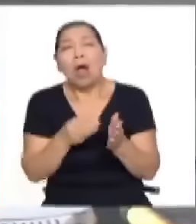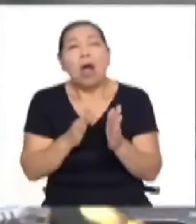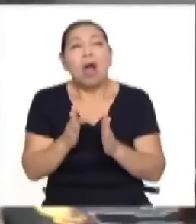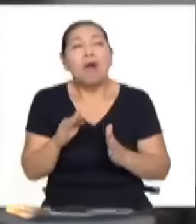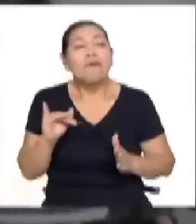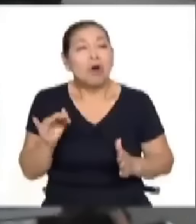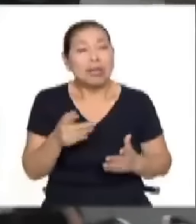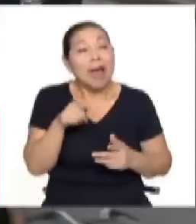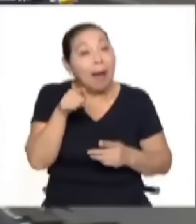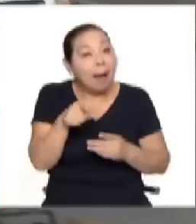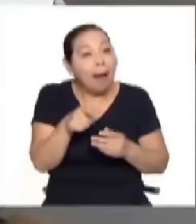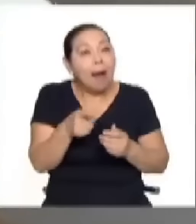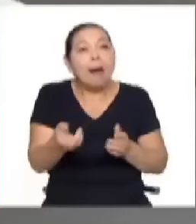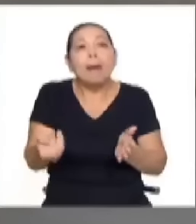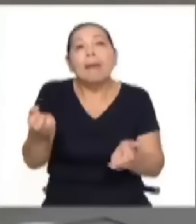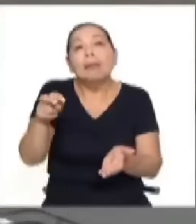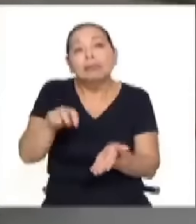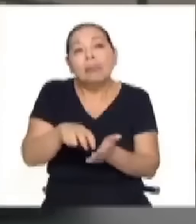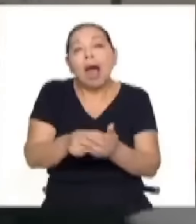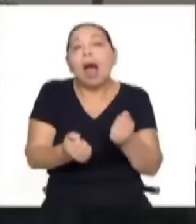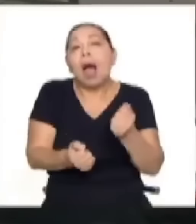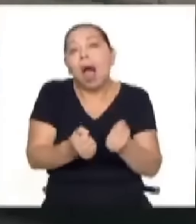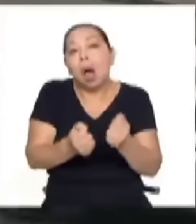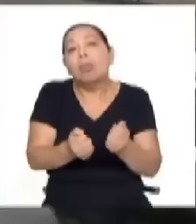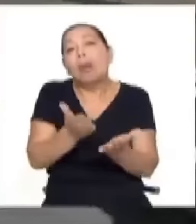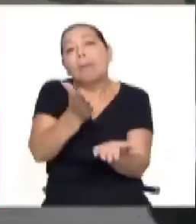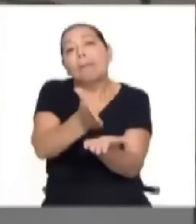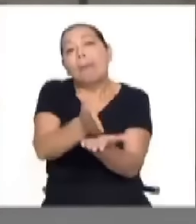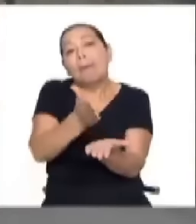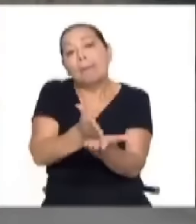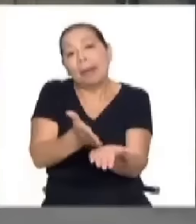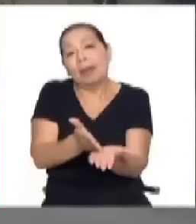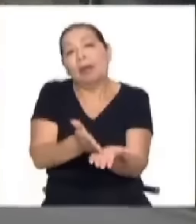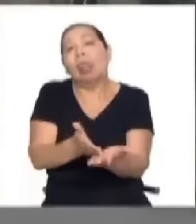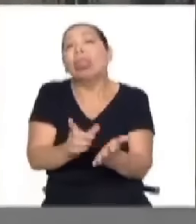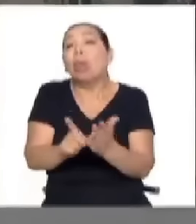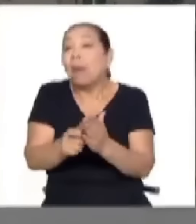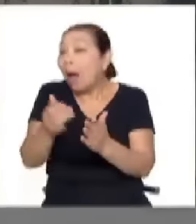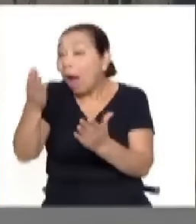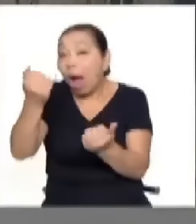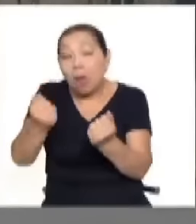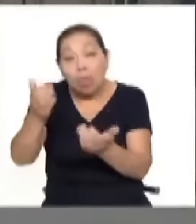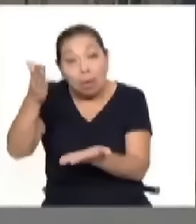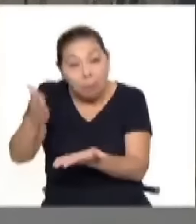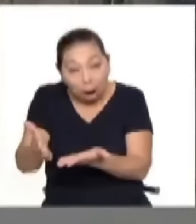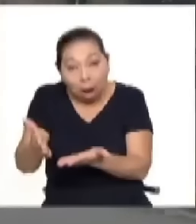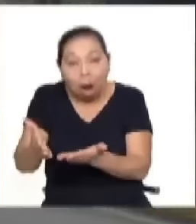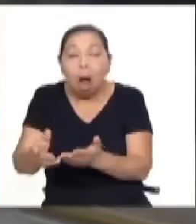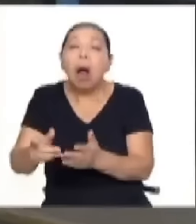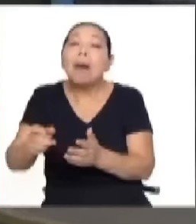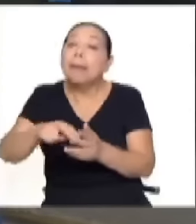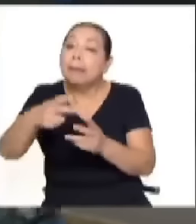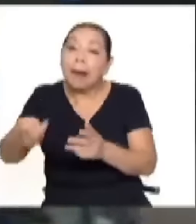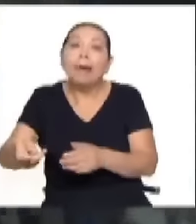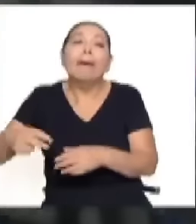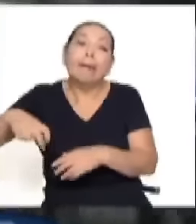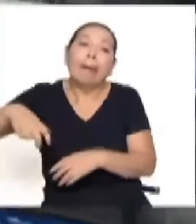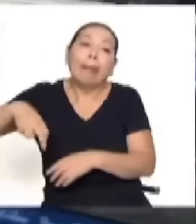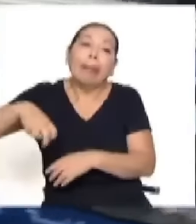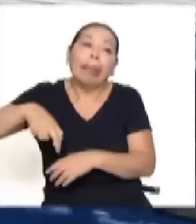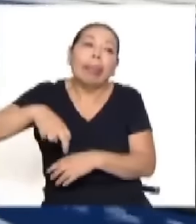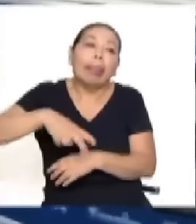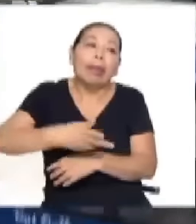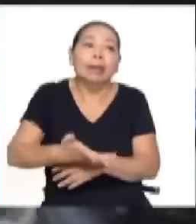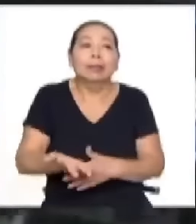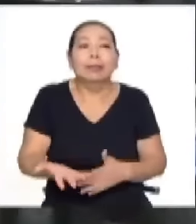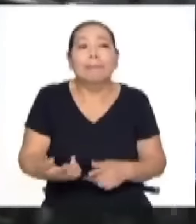Fawcett, que desde allá están estacionando sus vehículos y luego tienen que caminar. Cruzan. Se quedan al frente